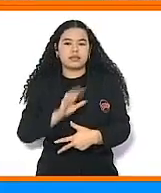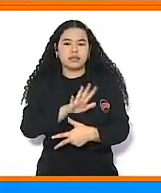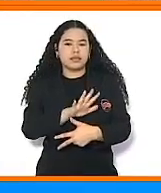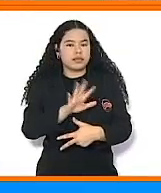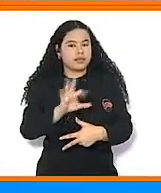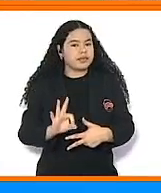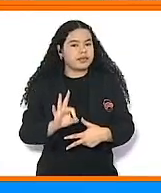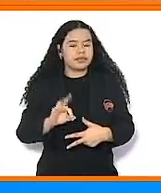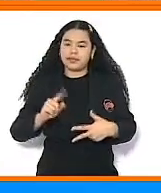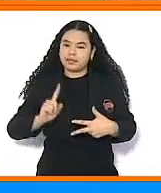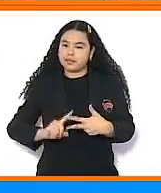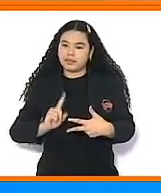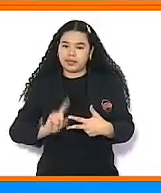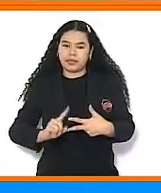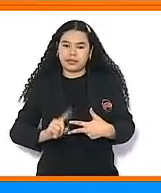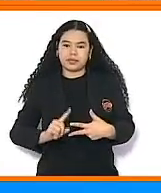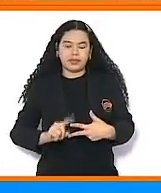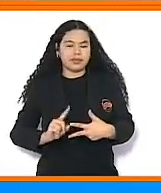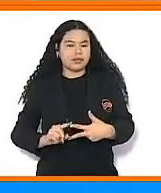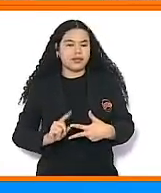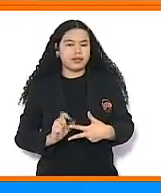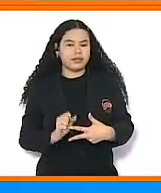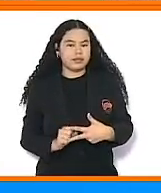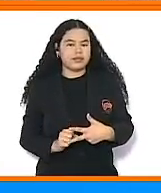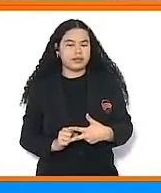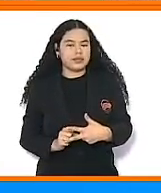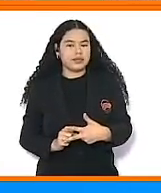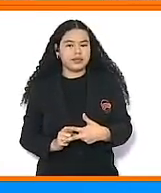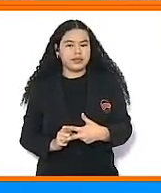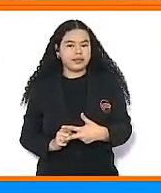59. Segundo número,